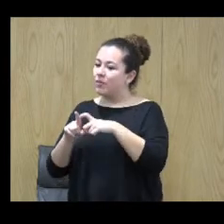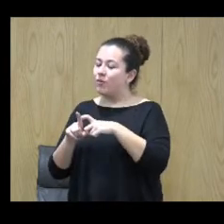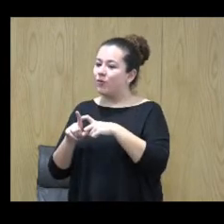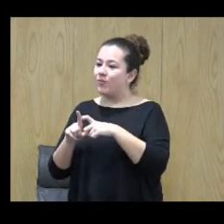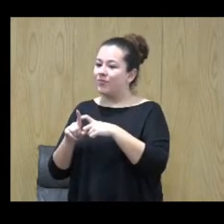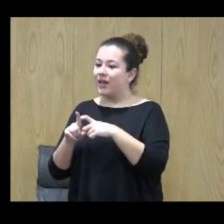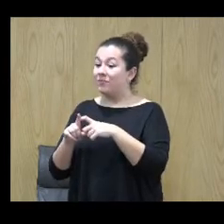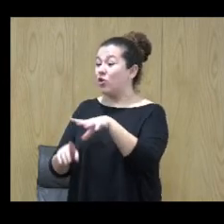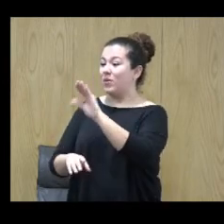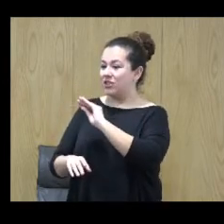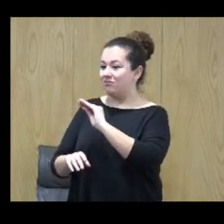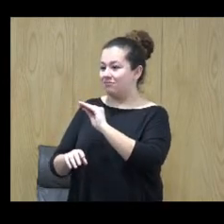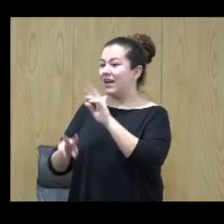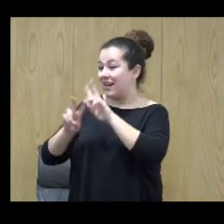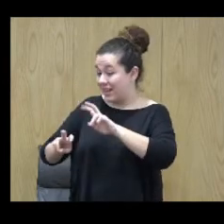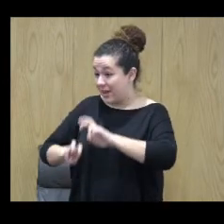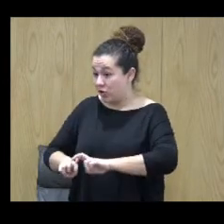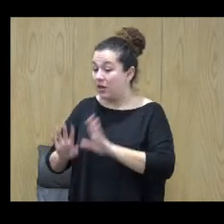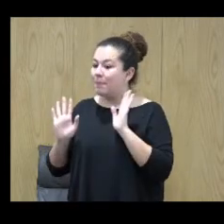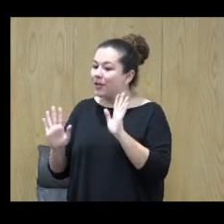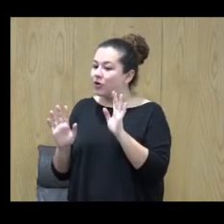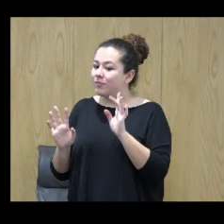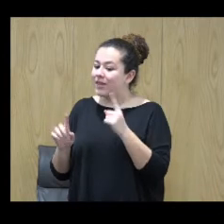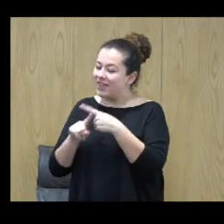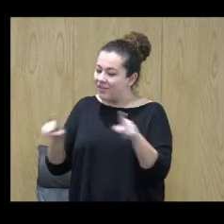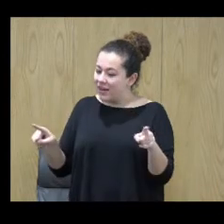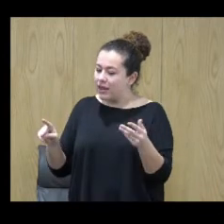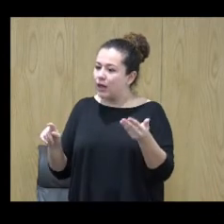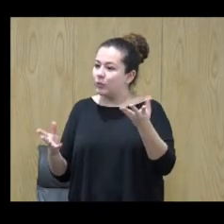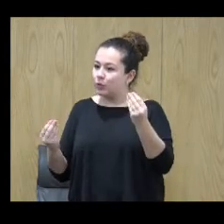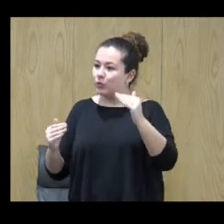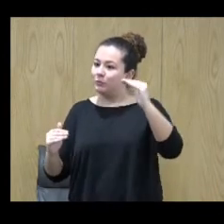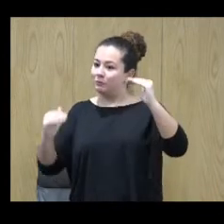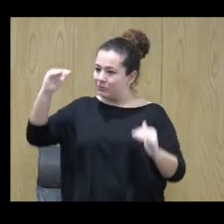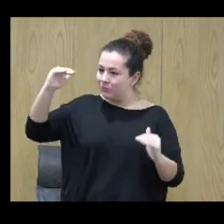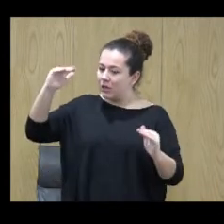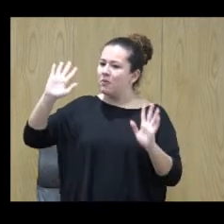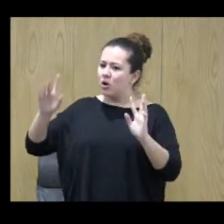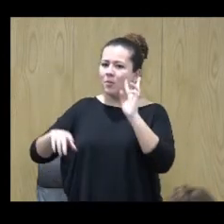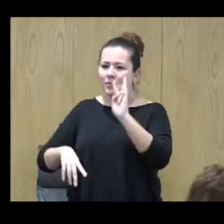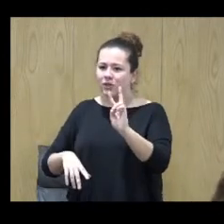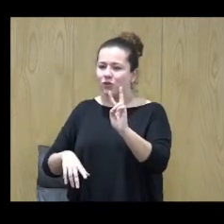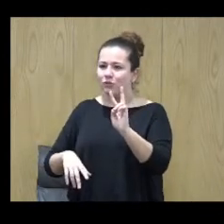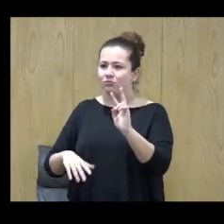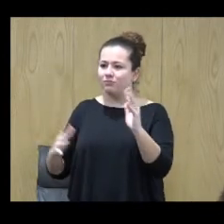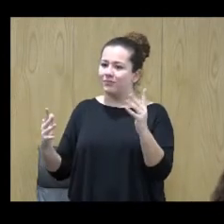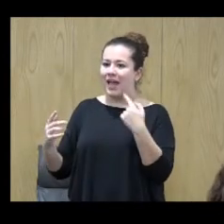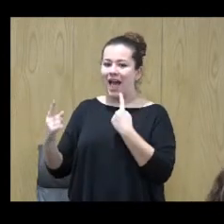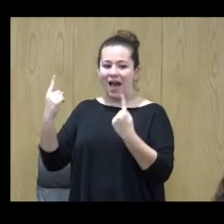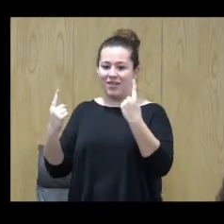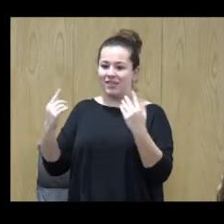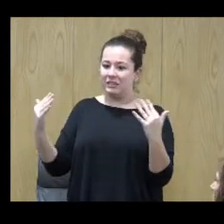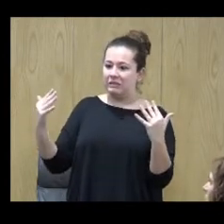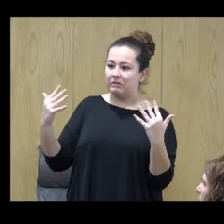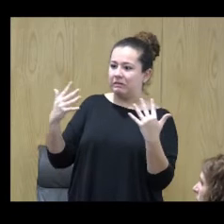diferencia importante. Pero aunque esas diferencias son importantes, hemos visto que hay solapamientos. Eso no nos lo imaginábamos. O sea, que haya